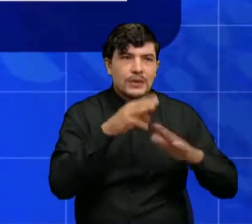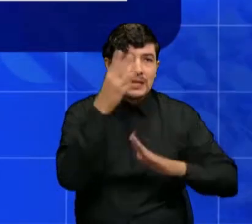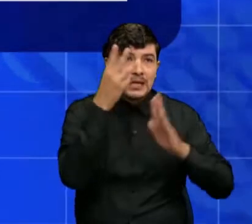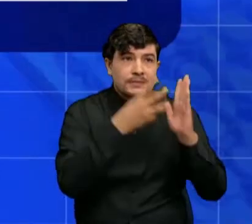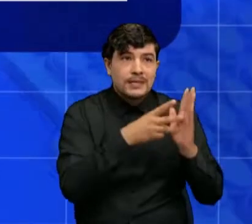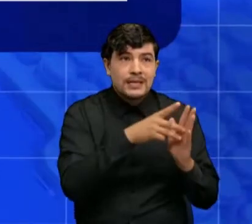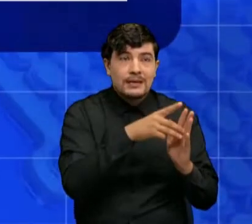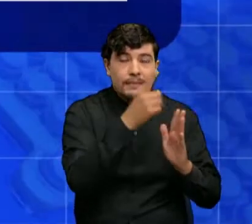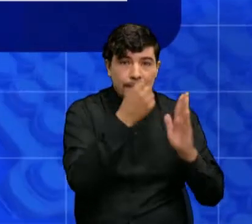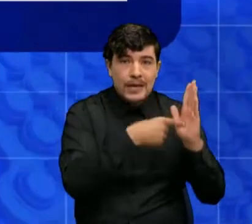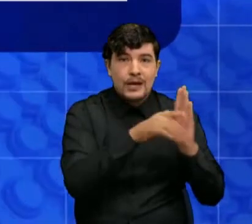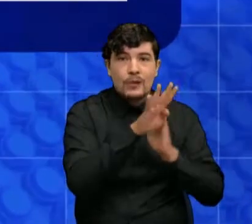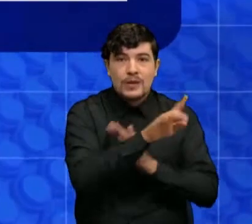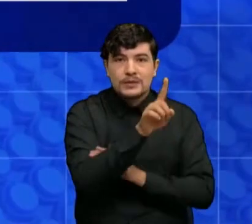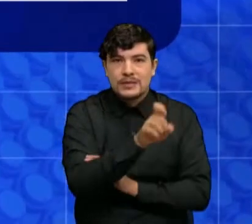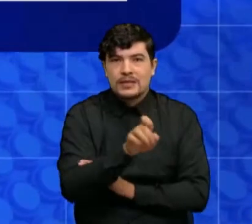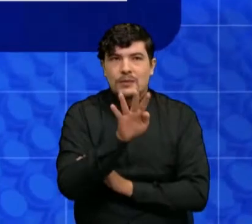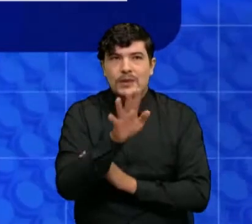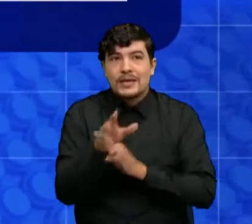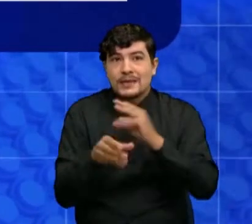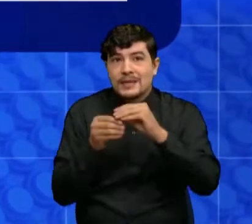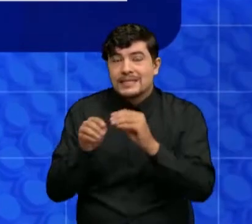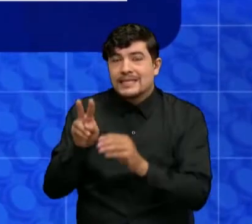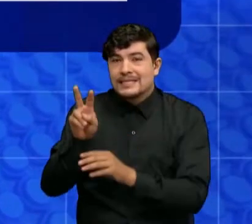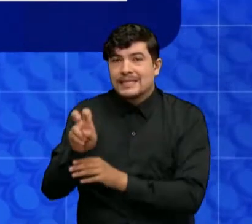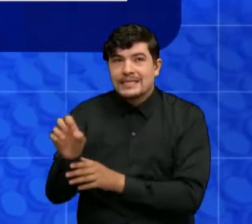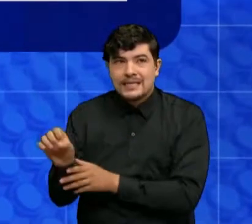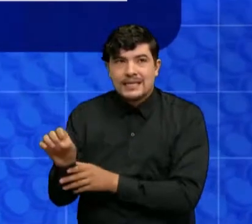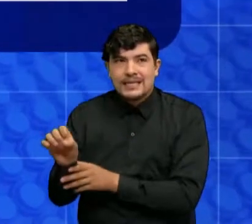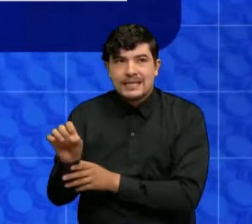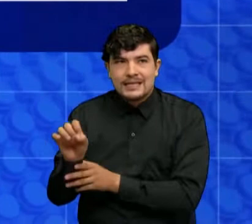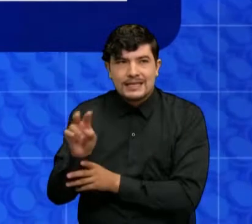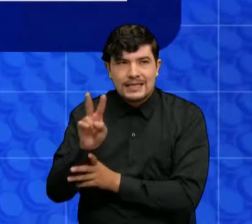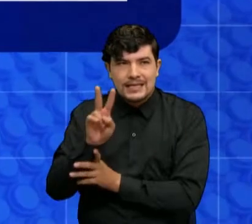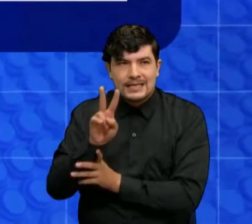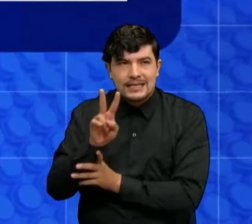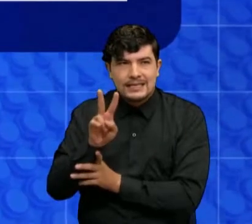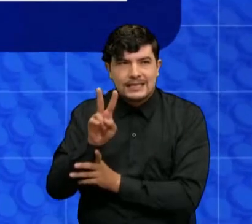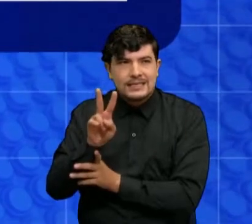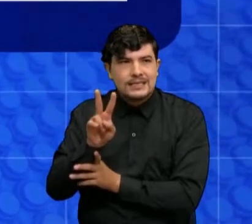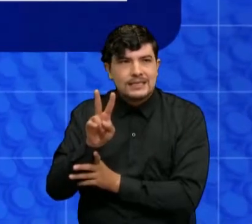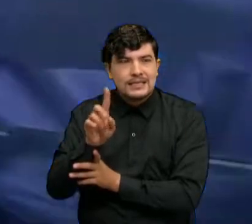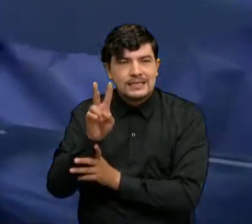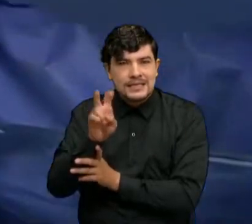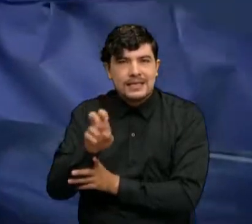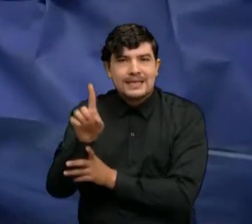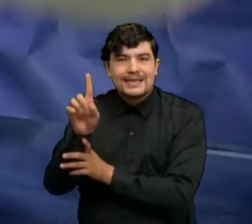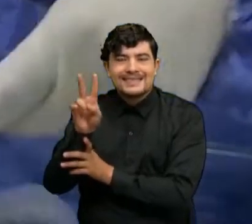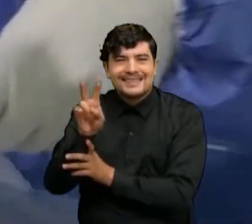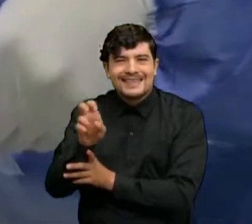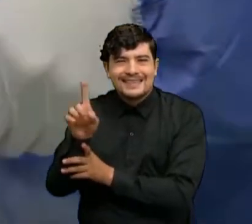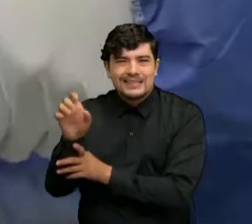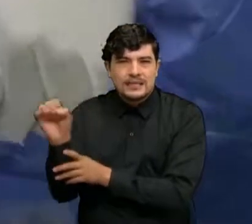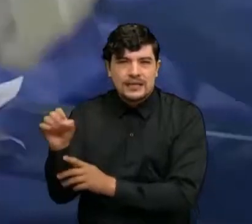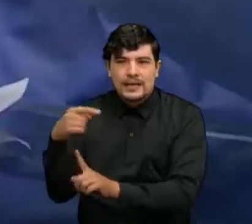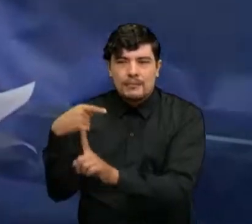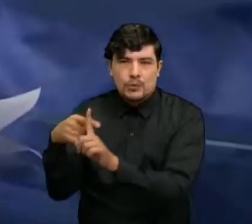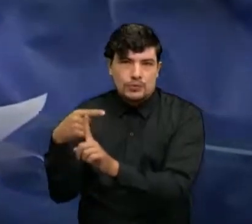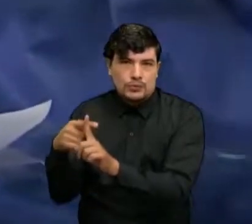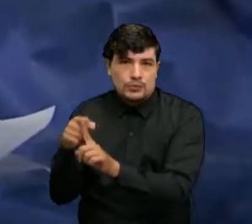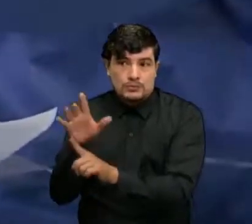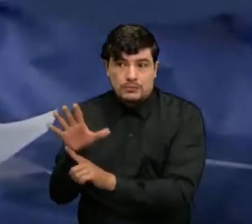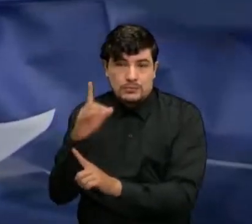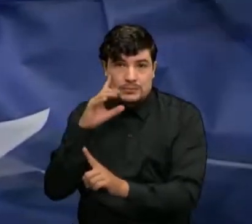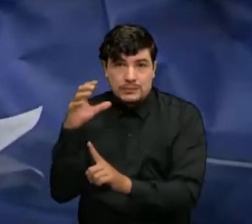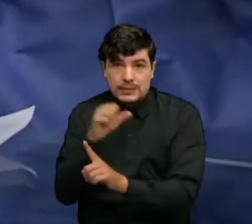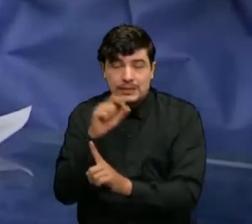cuales 760 resultaron positivas y 704 negativas. Es decir, el total de contagios superó el 52%. Estas